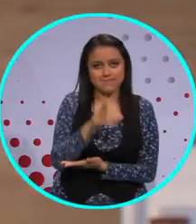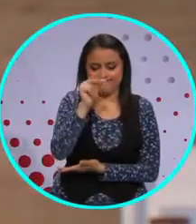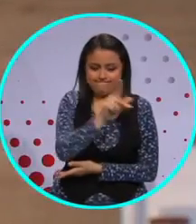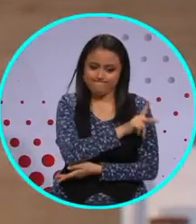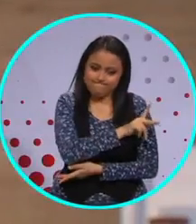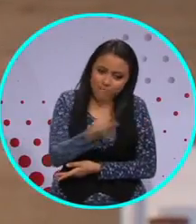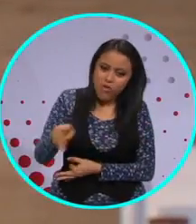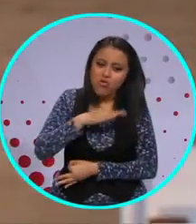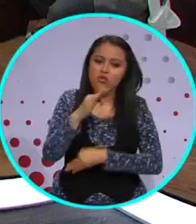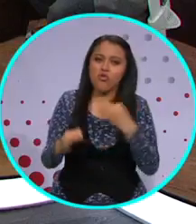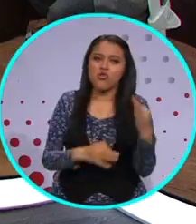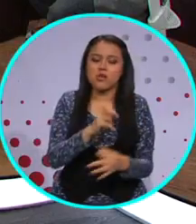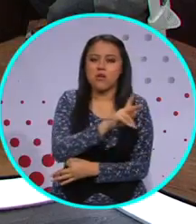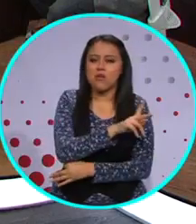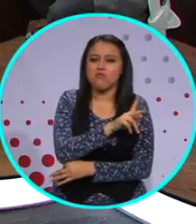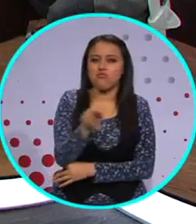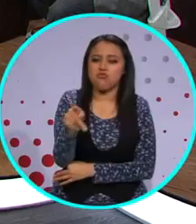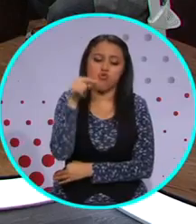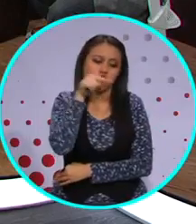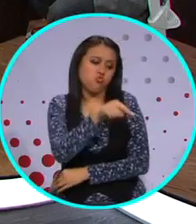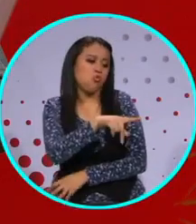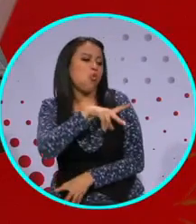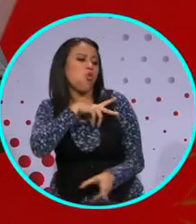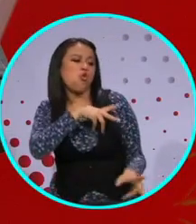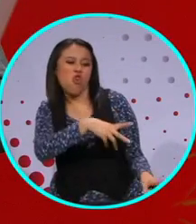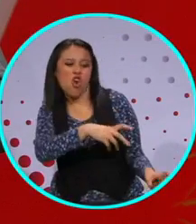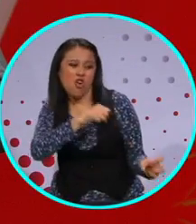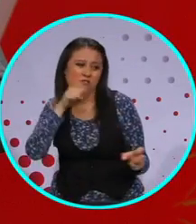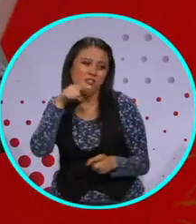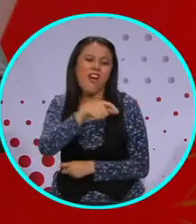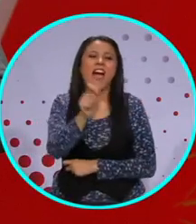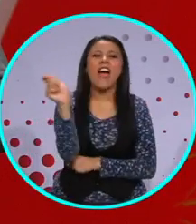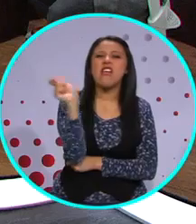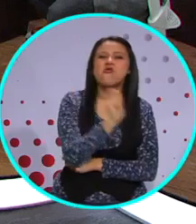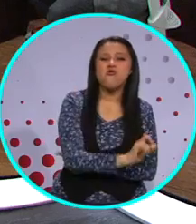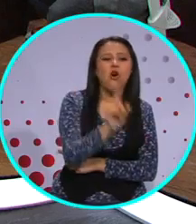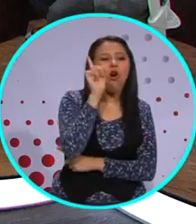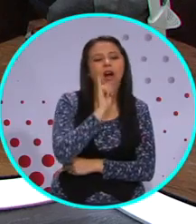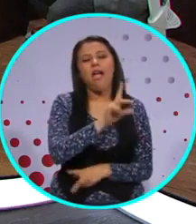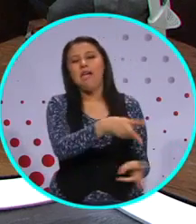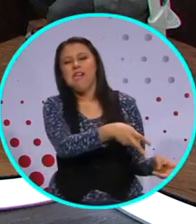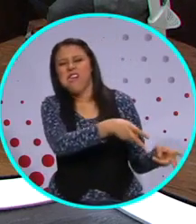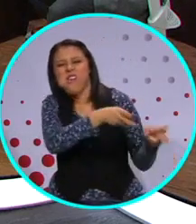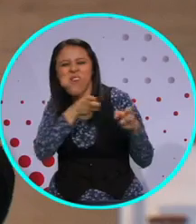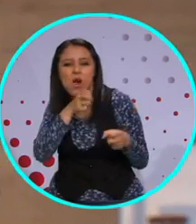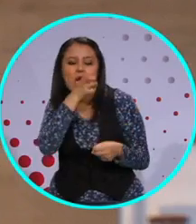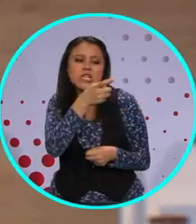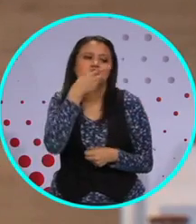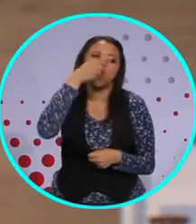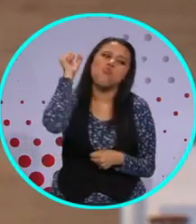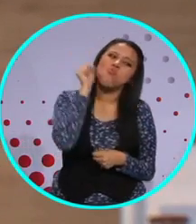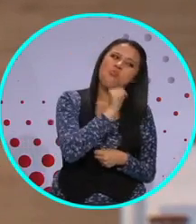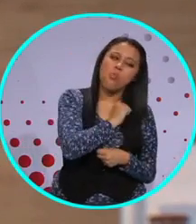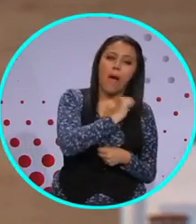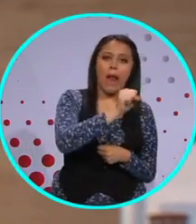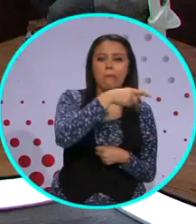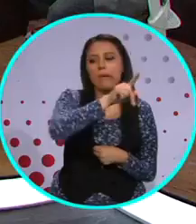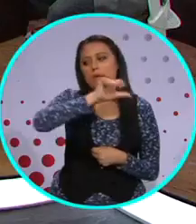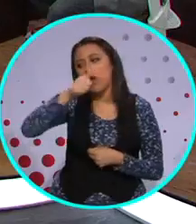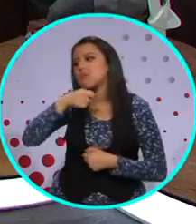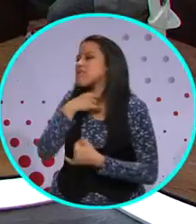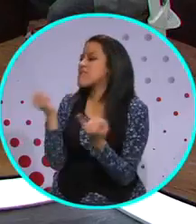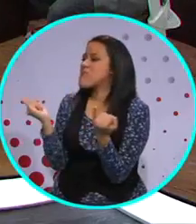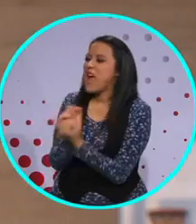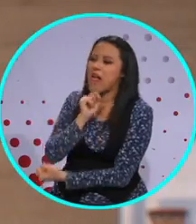son cochinos según ellos entre ellos se dice no actúa narraba si tenías novia y es castell se acusan todos y al final de toda esta porquería